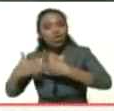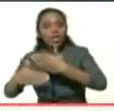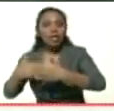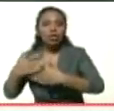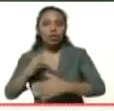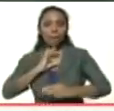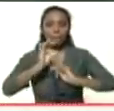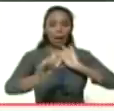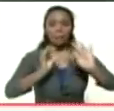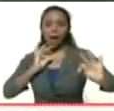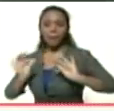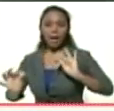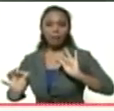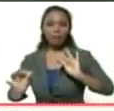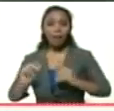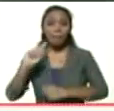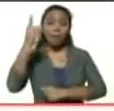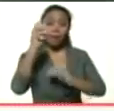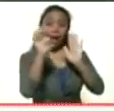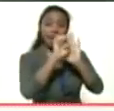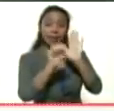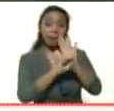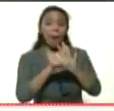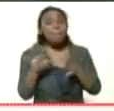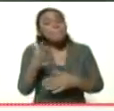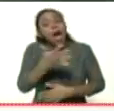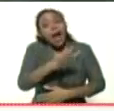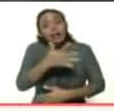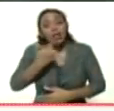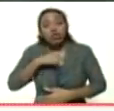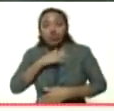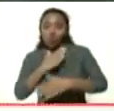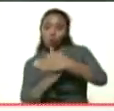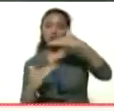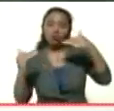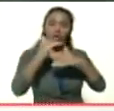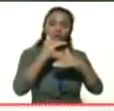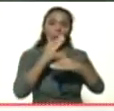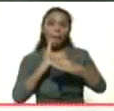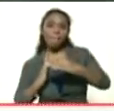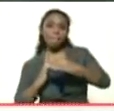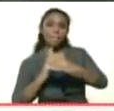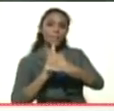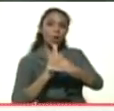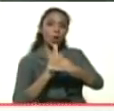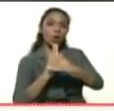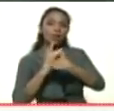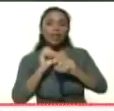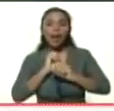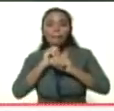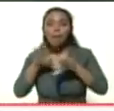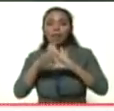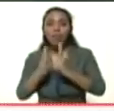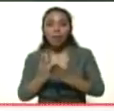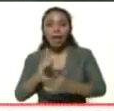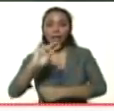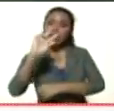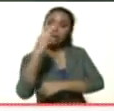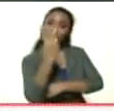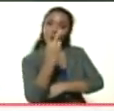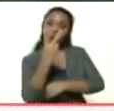Entonces, primera etapa, que pareciera que ya estamos superando la contención de la pandemia. En segundo